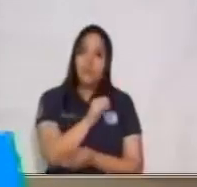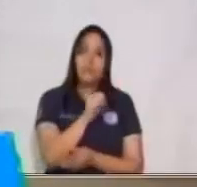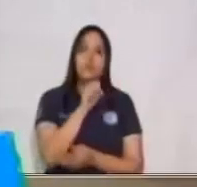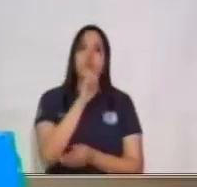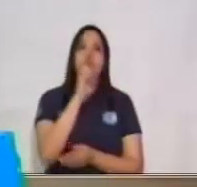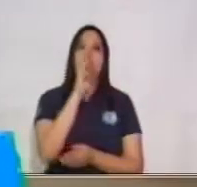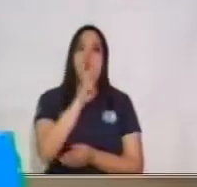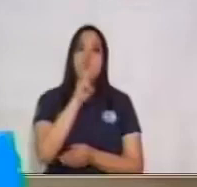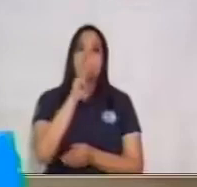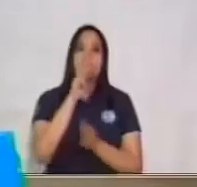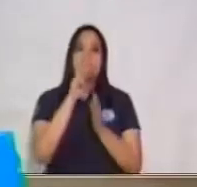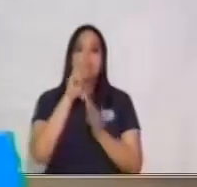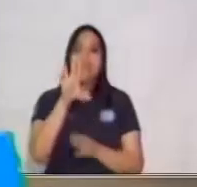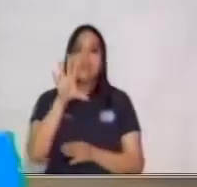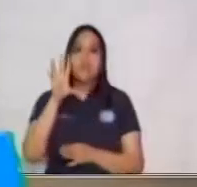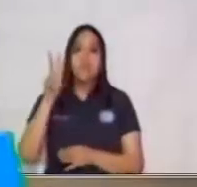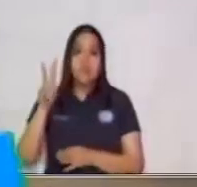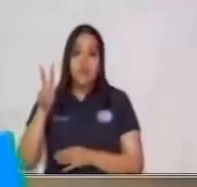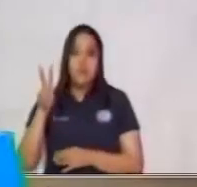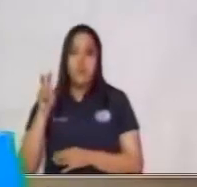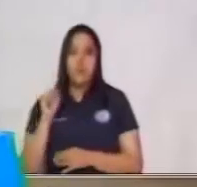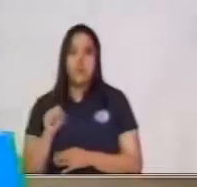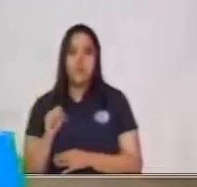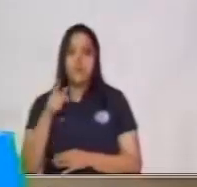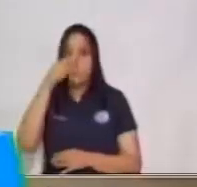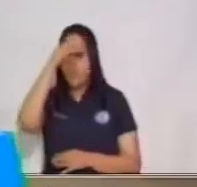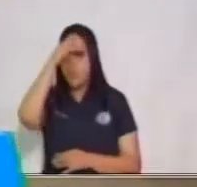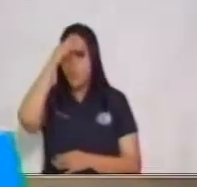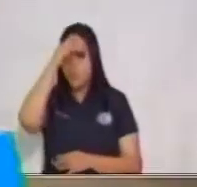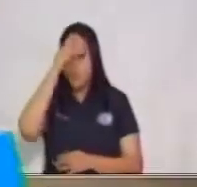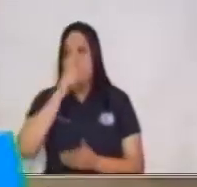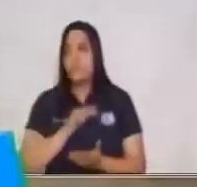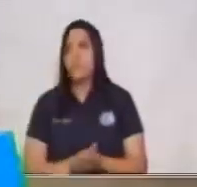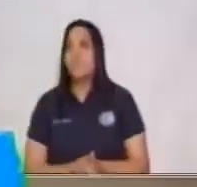1.852 kilómetros por hora.